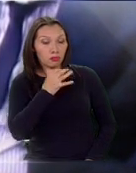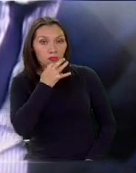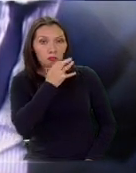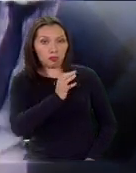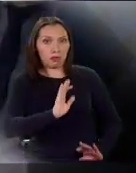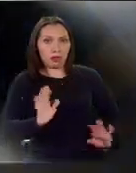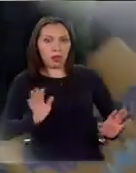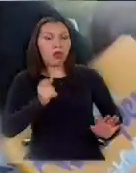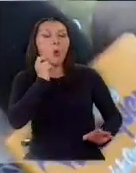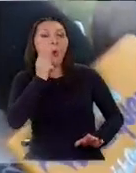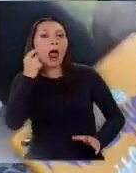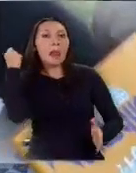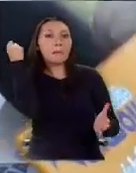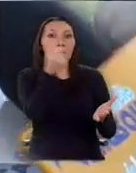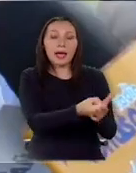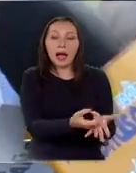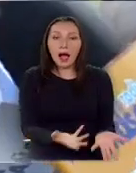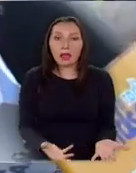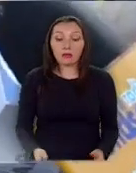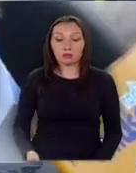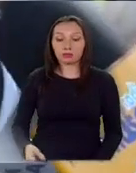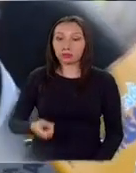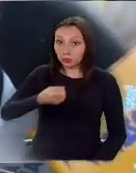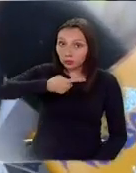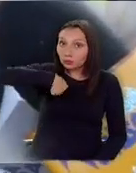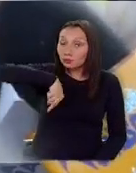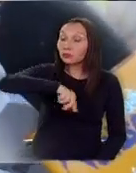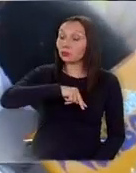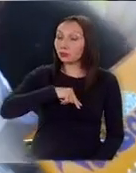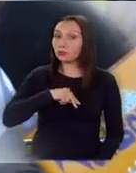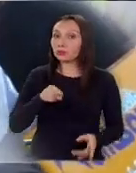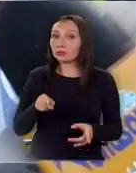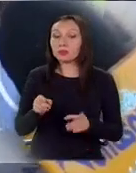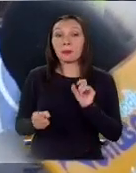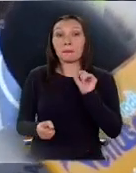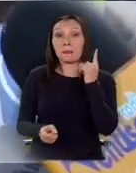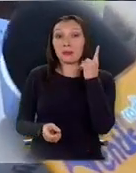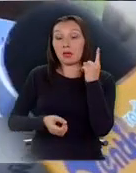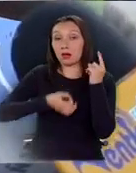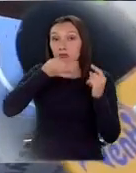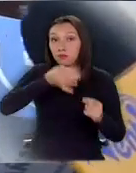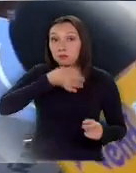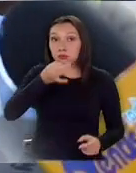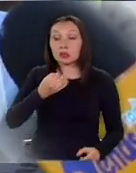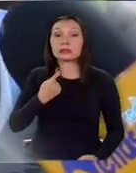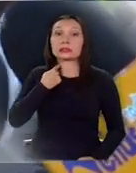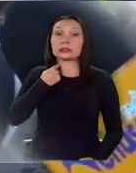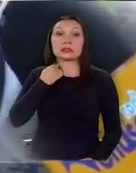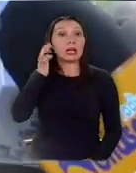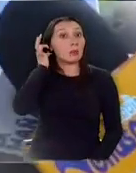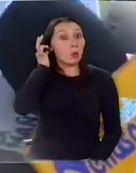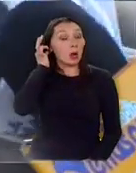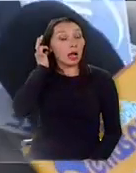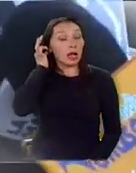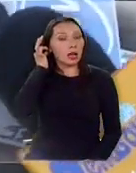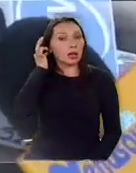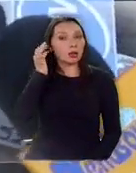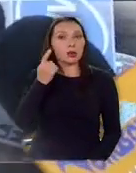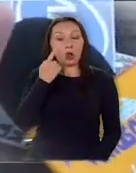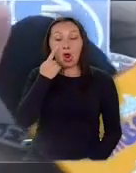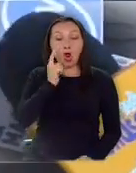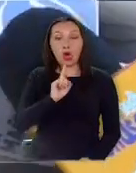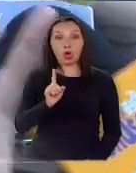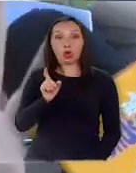pegaron. Si nosotros tomamos, recordemos, la primera declaración de la víctima, que no conoce los